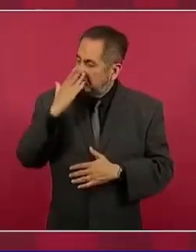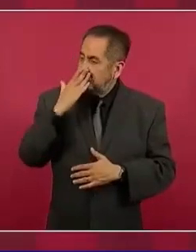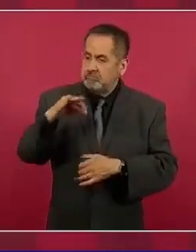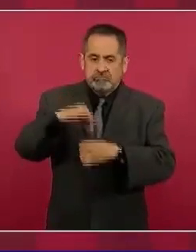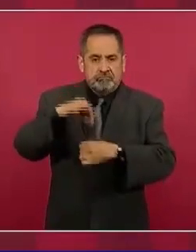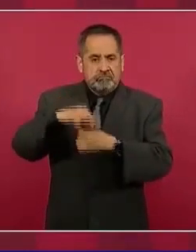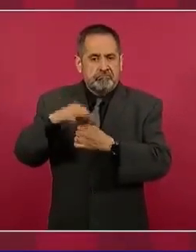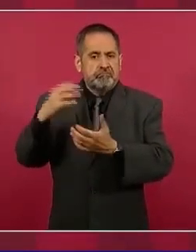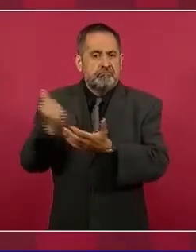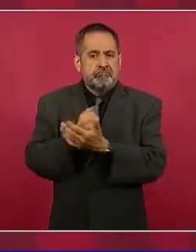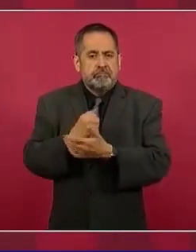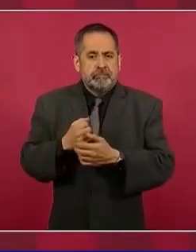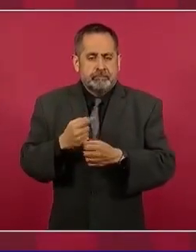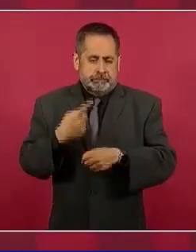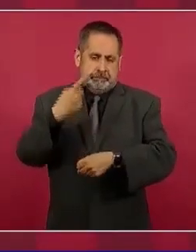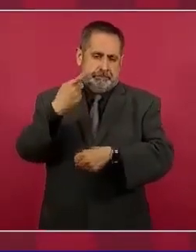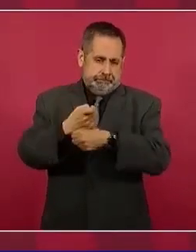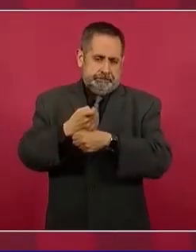la primera vuelta.